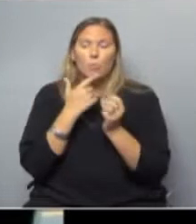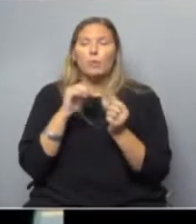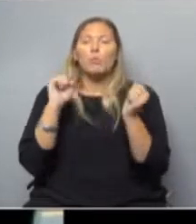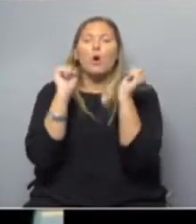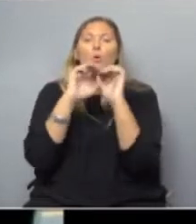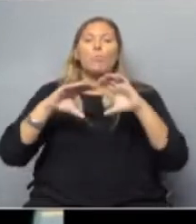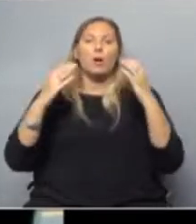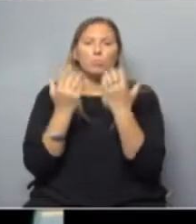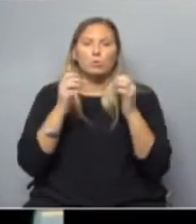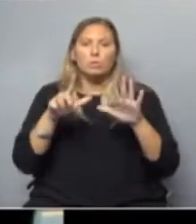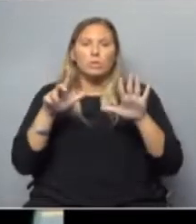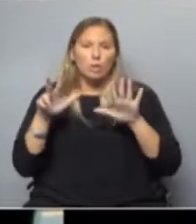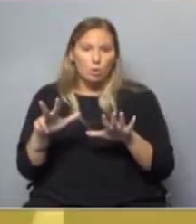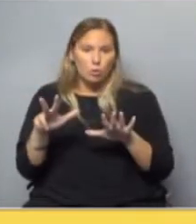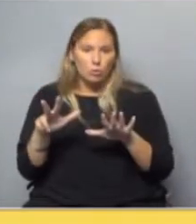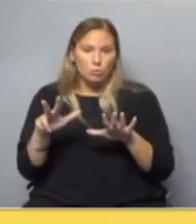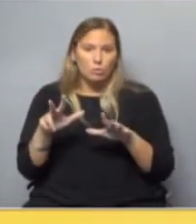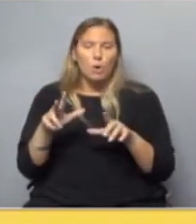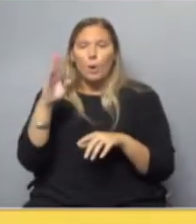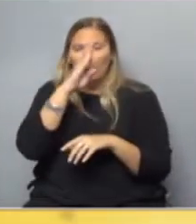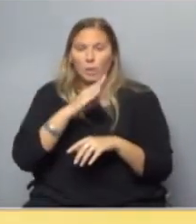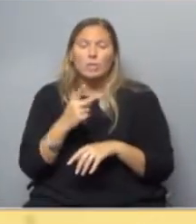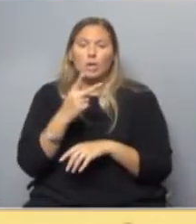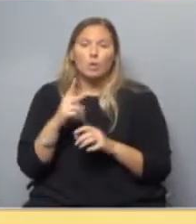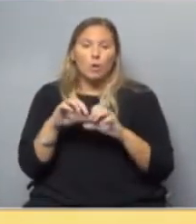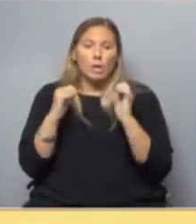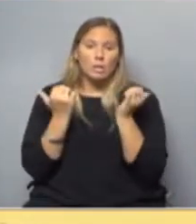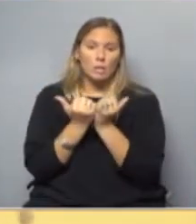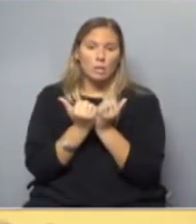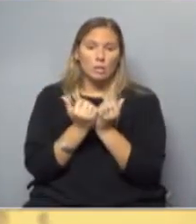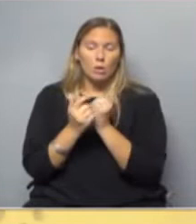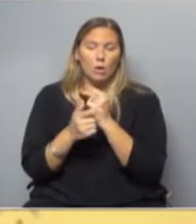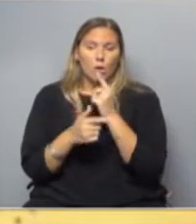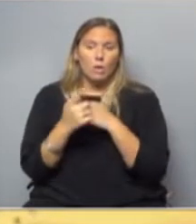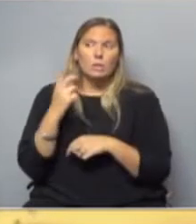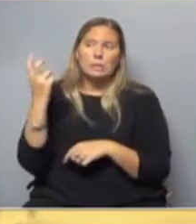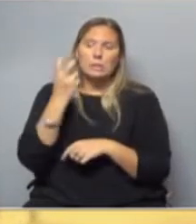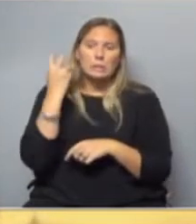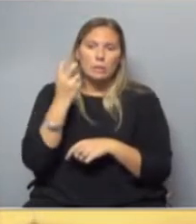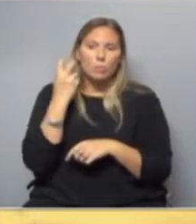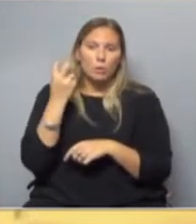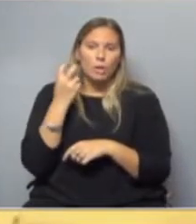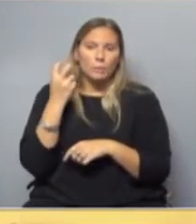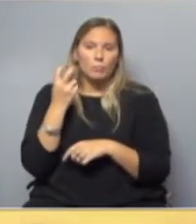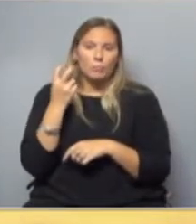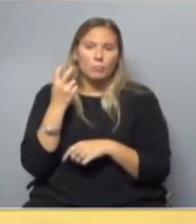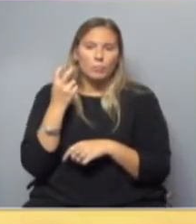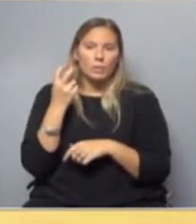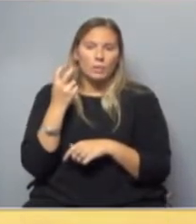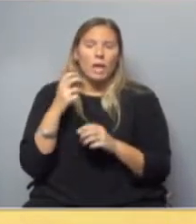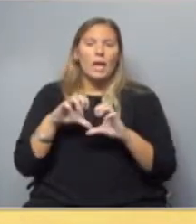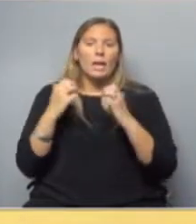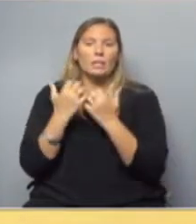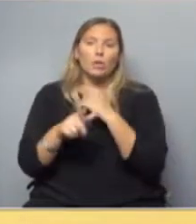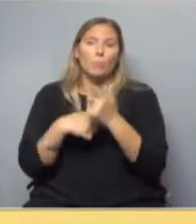Mundo, 7, 8, en el caso de Brasil, 2 estadios, y lo que se busca siempre es que sean estadios que luego